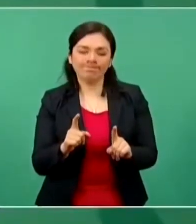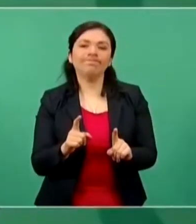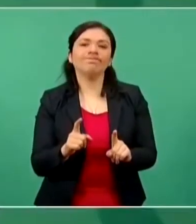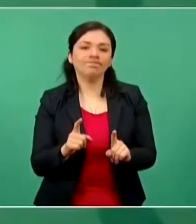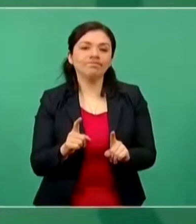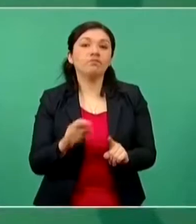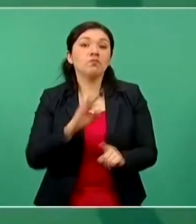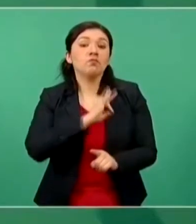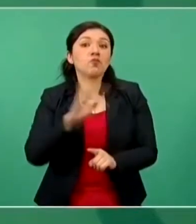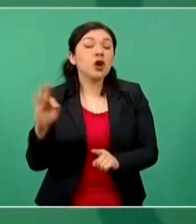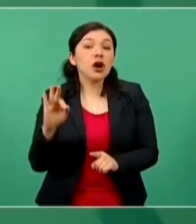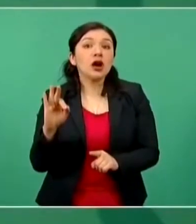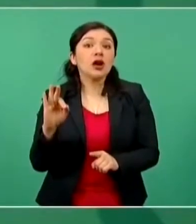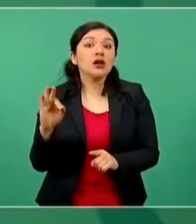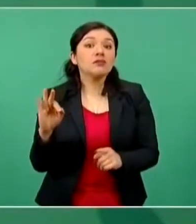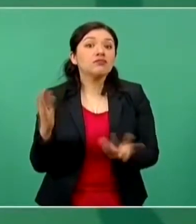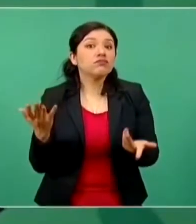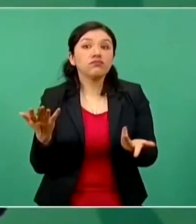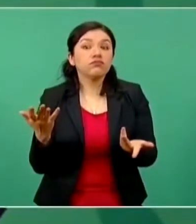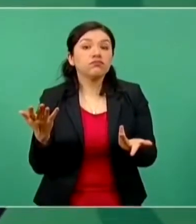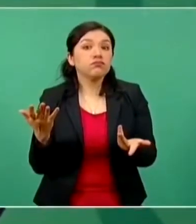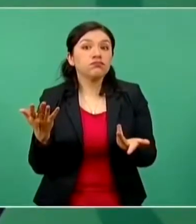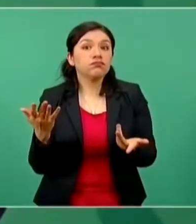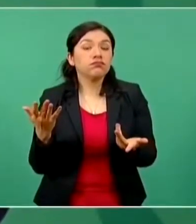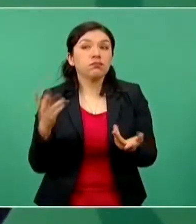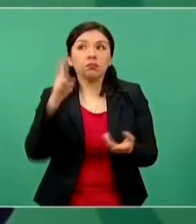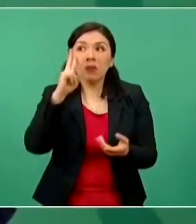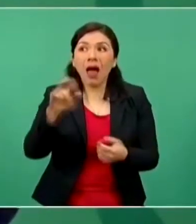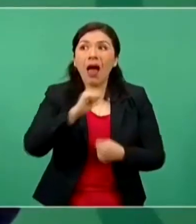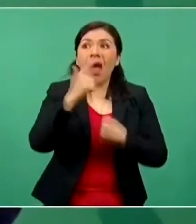que pueda afectar, lo informamos.